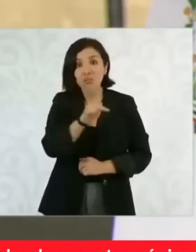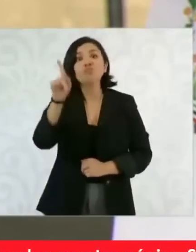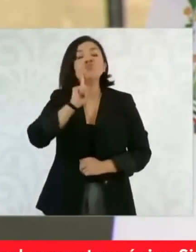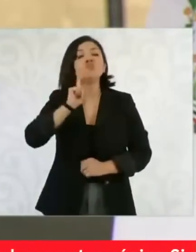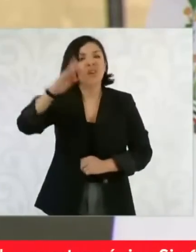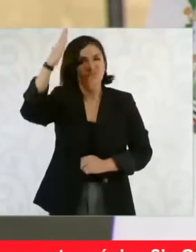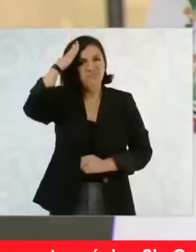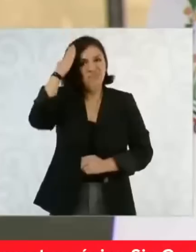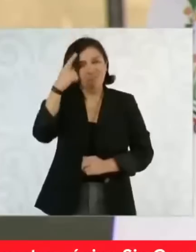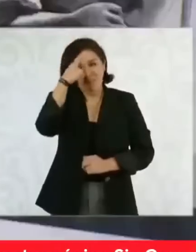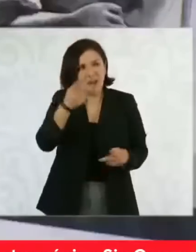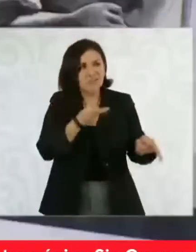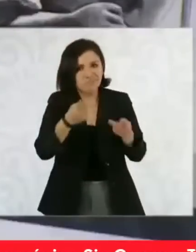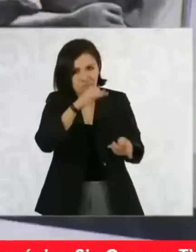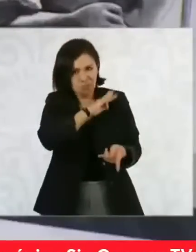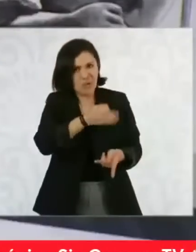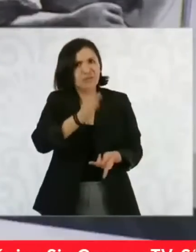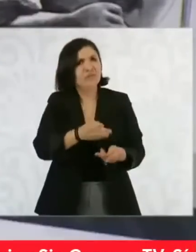movimiento armado.